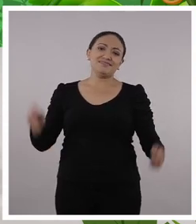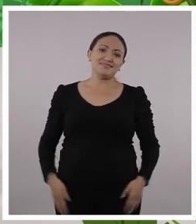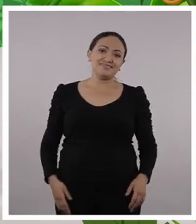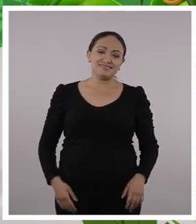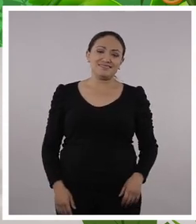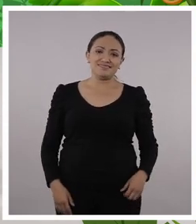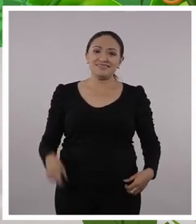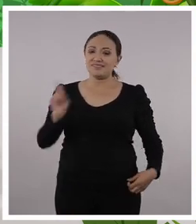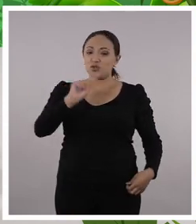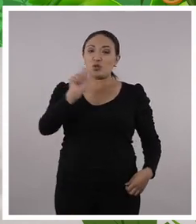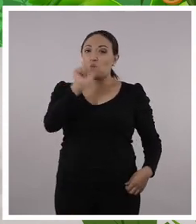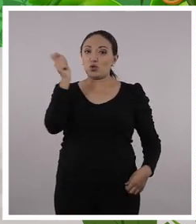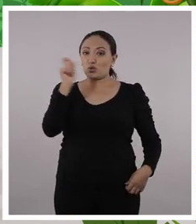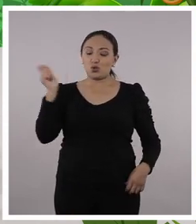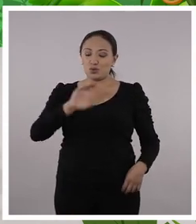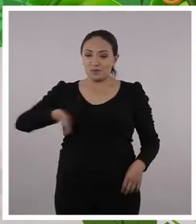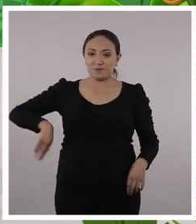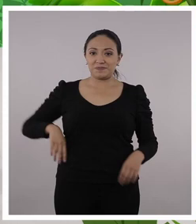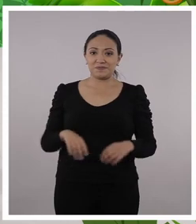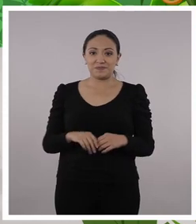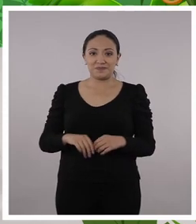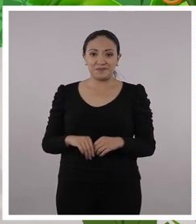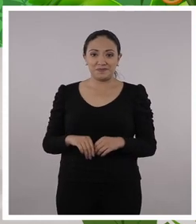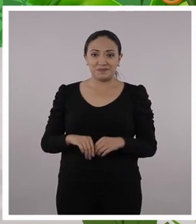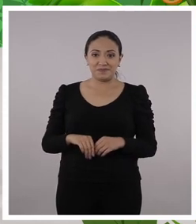¡No! Otra.